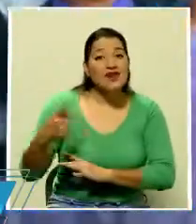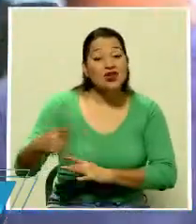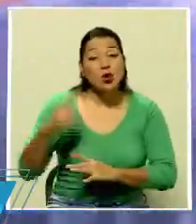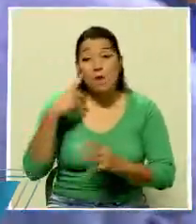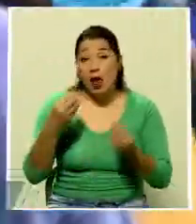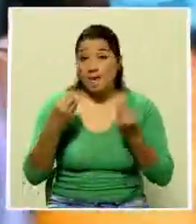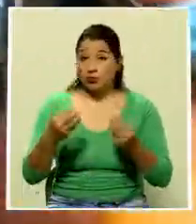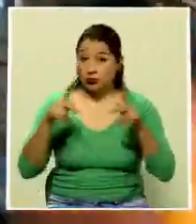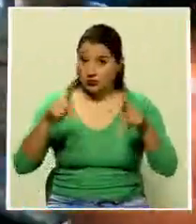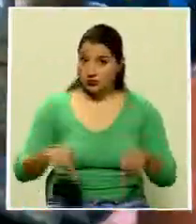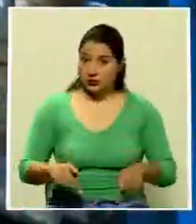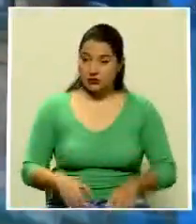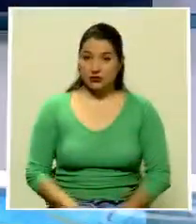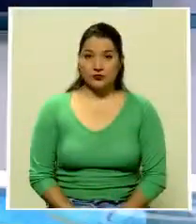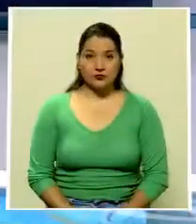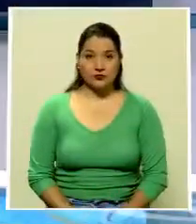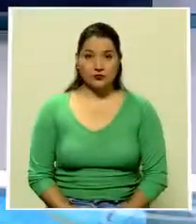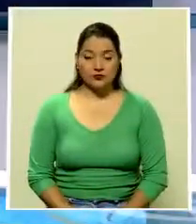personas.